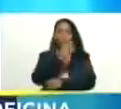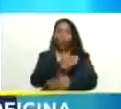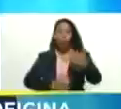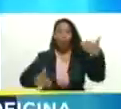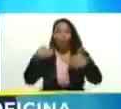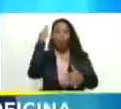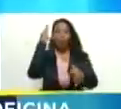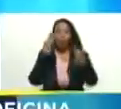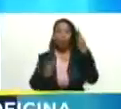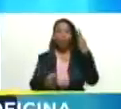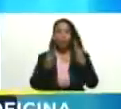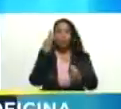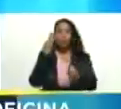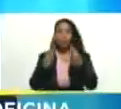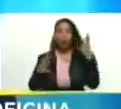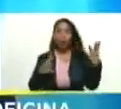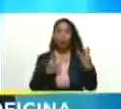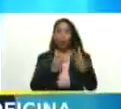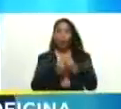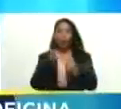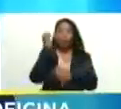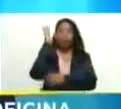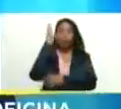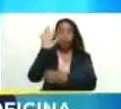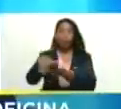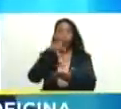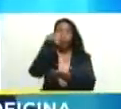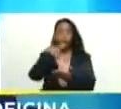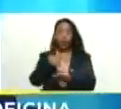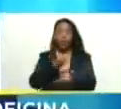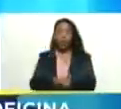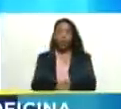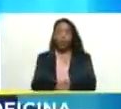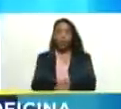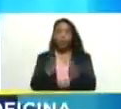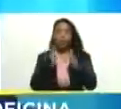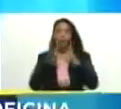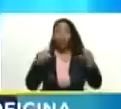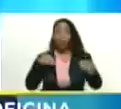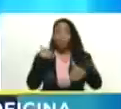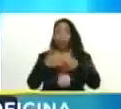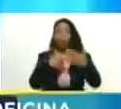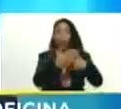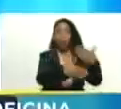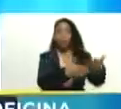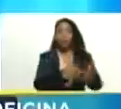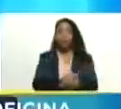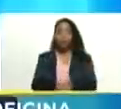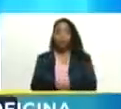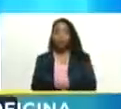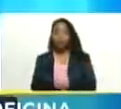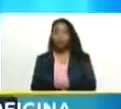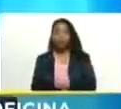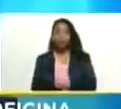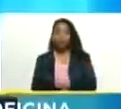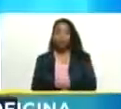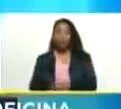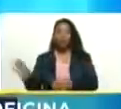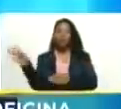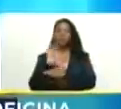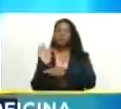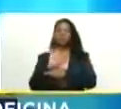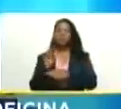Justicia, junto al Parlamento Nacional, en todos los procesos, en